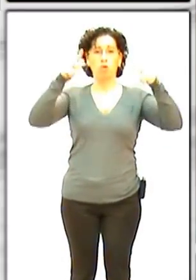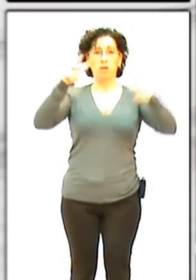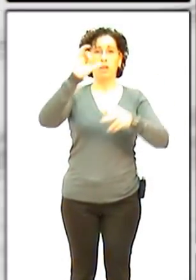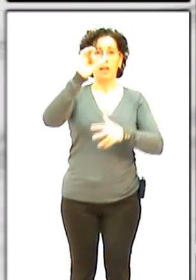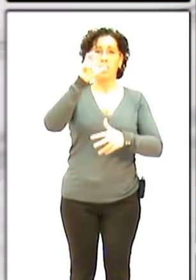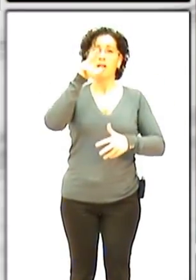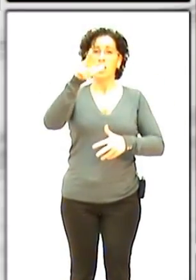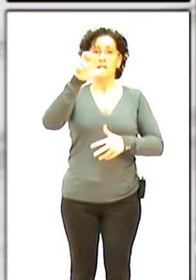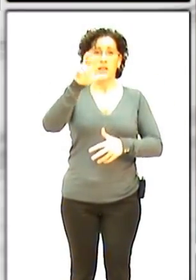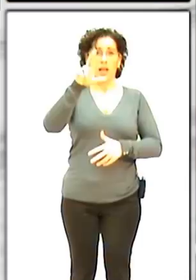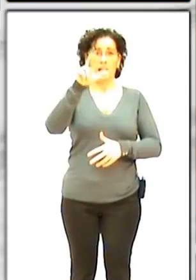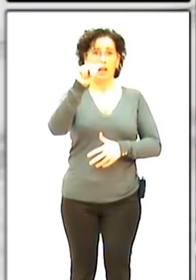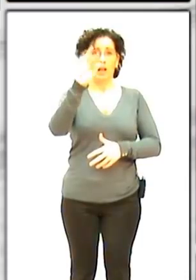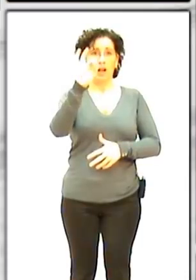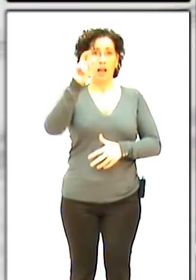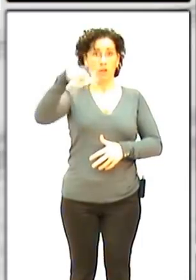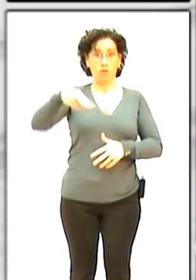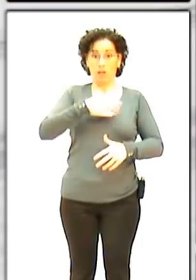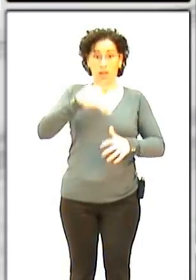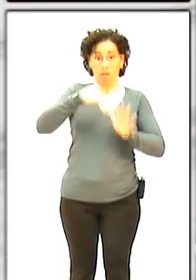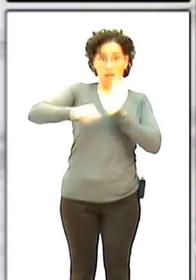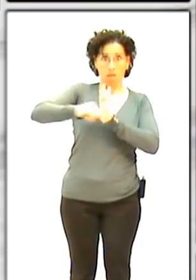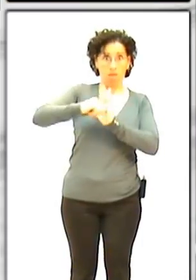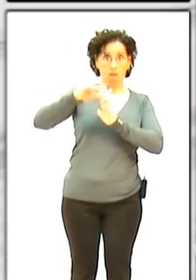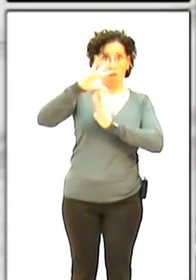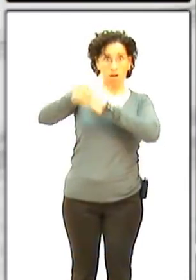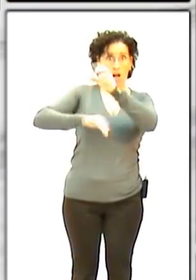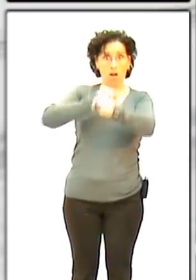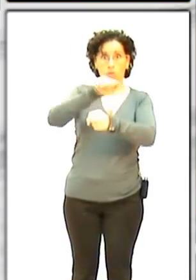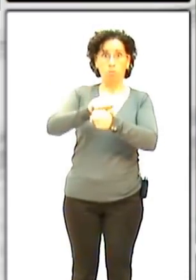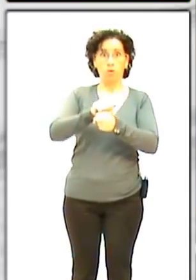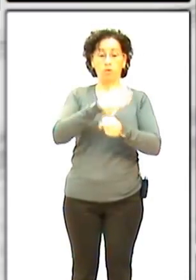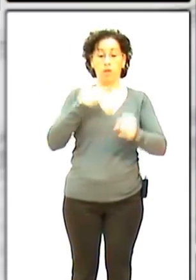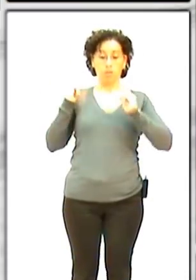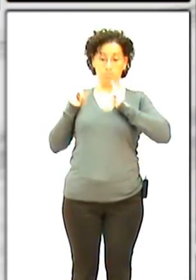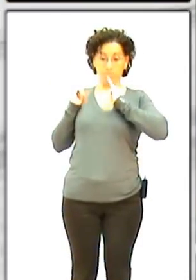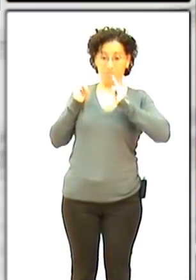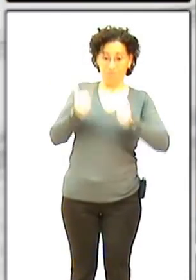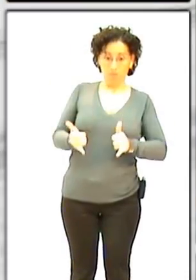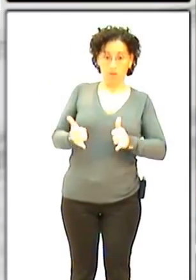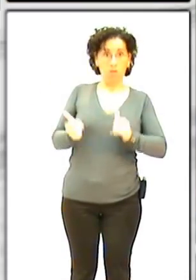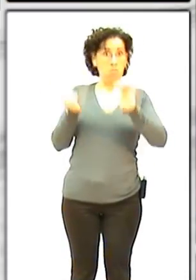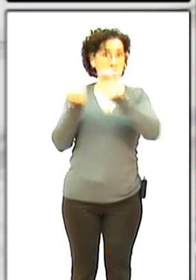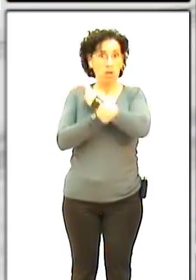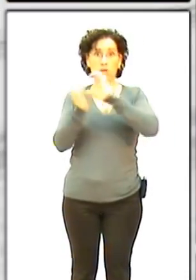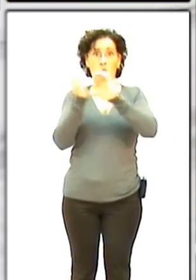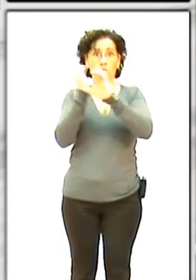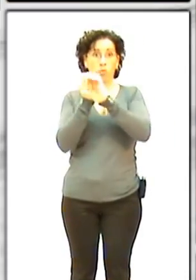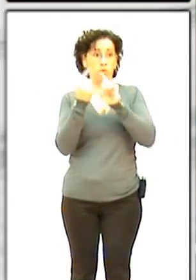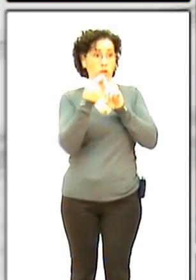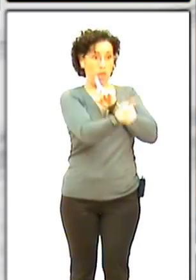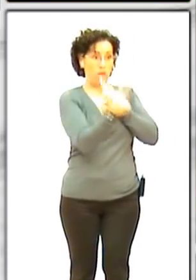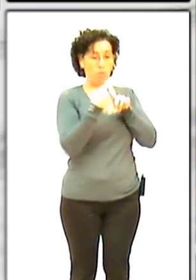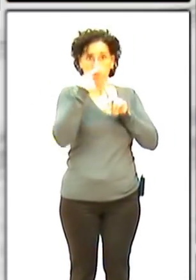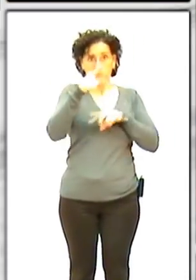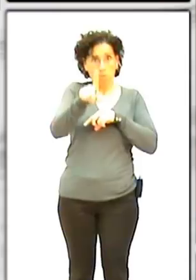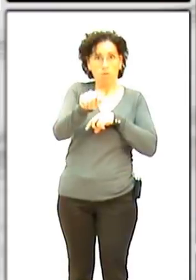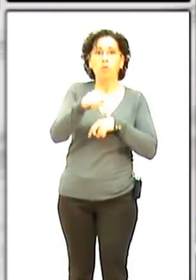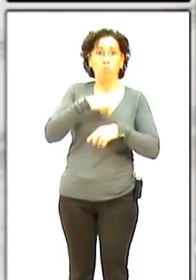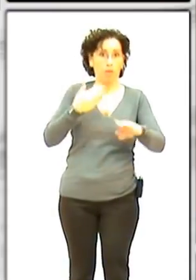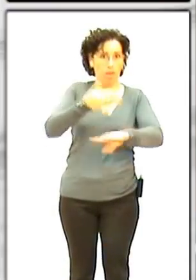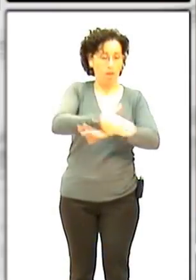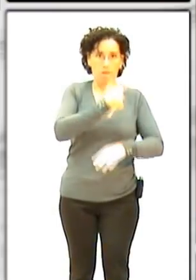pegadito al aeropuerto, pues uno se puede coger casi el metro, en este caso el autobús, ida y vuelta en un día y por muy barato. Entonces